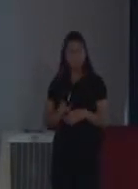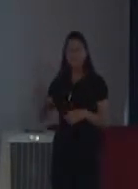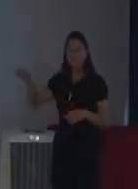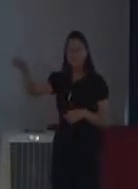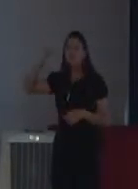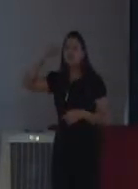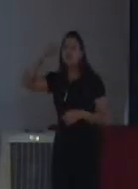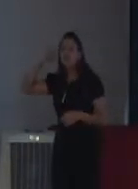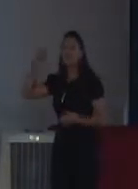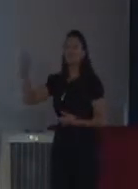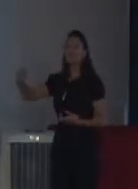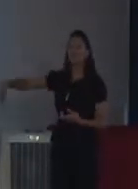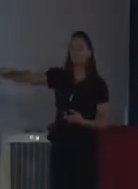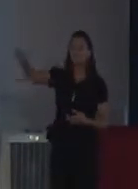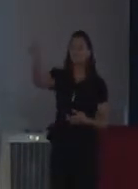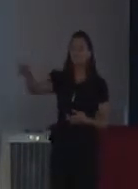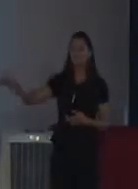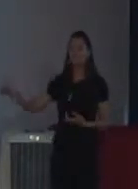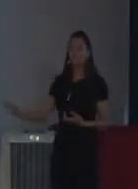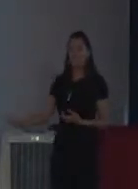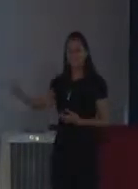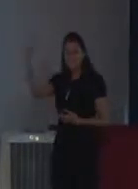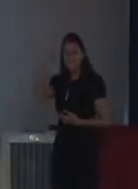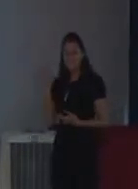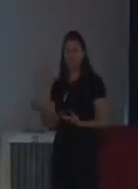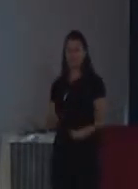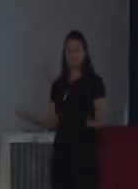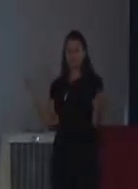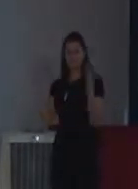hace falta y que carece de una serie de líneas